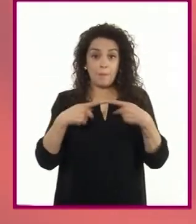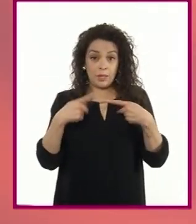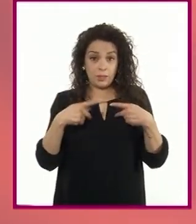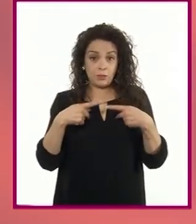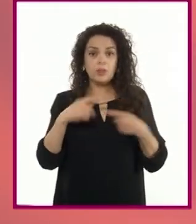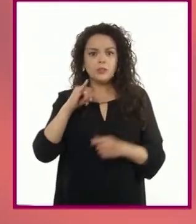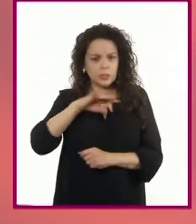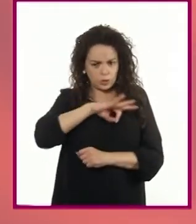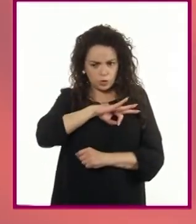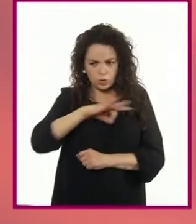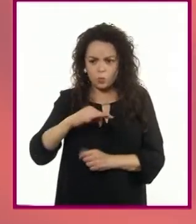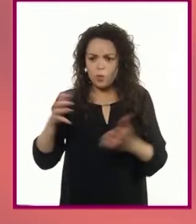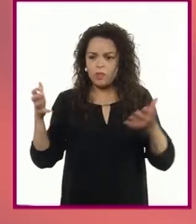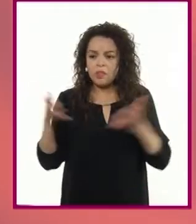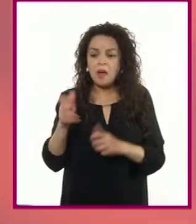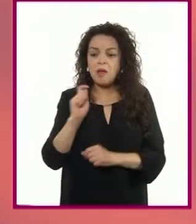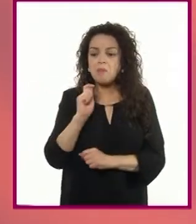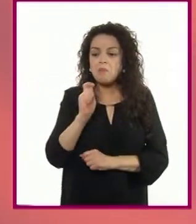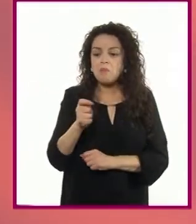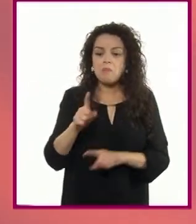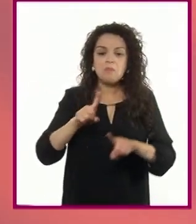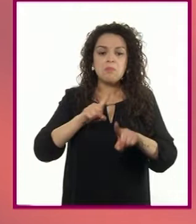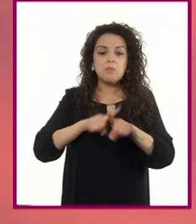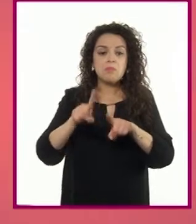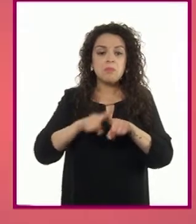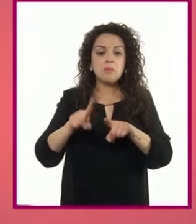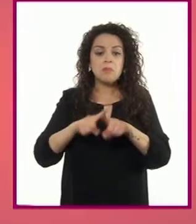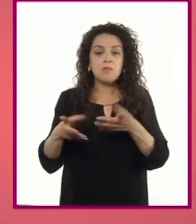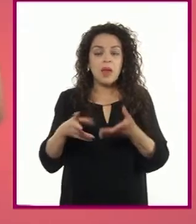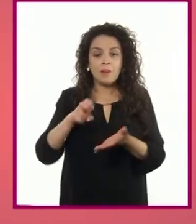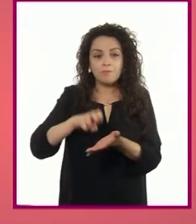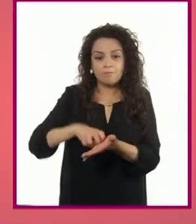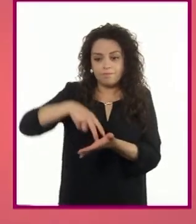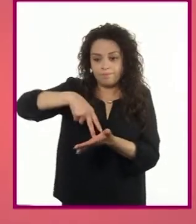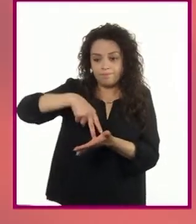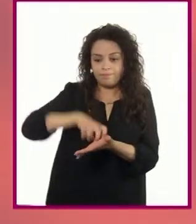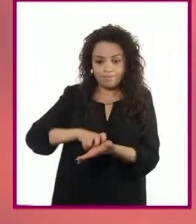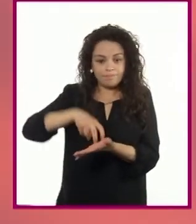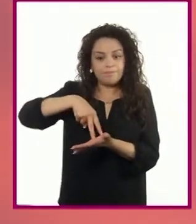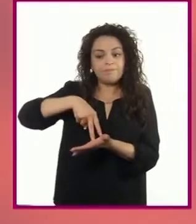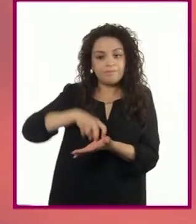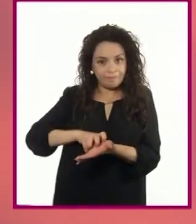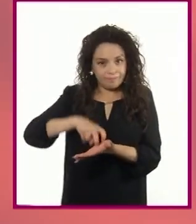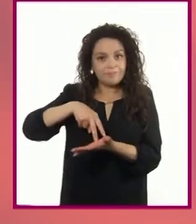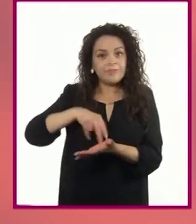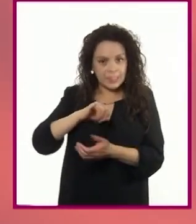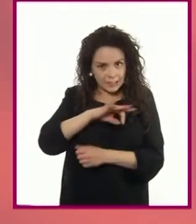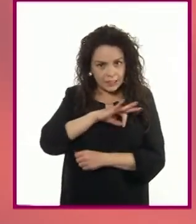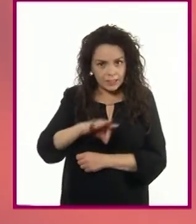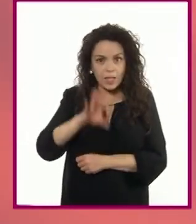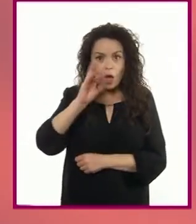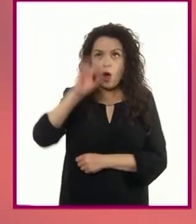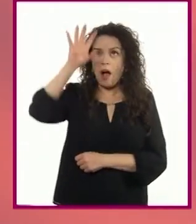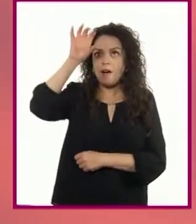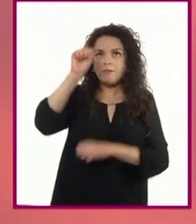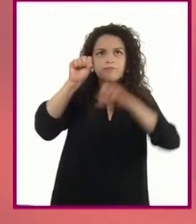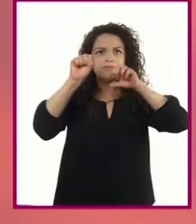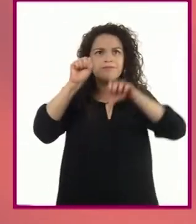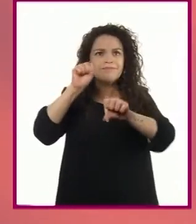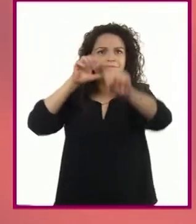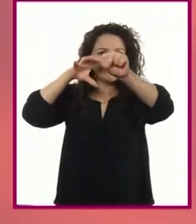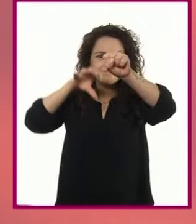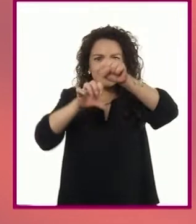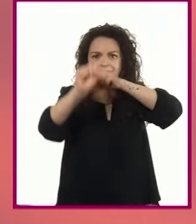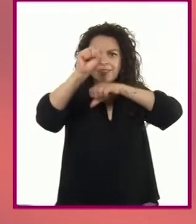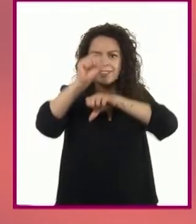hacer cierto número de flexiones, de sentadillas o atravesar un pasamanos en el parque.